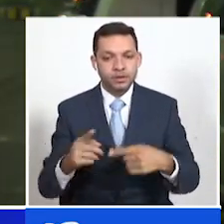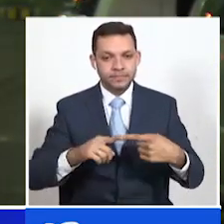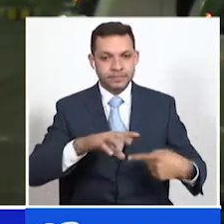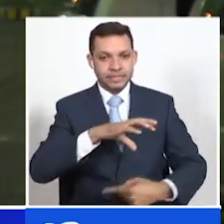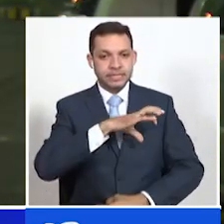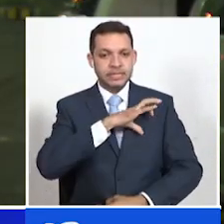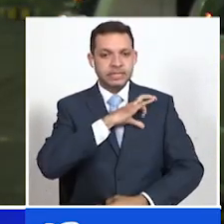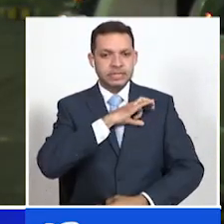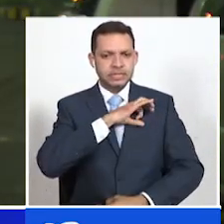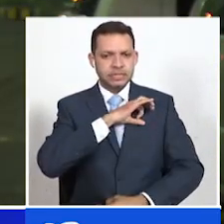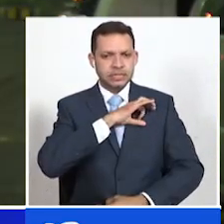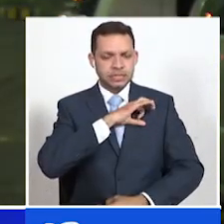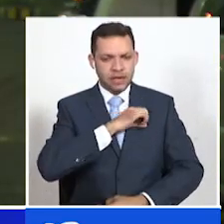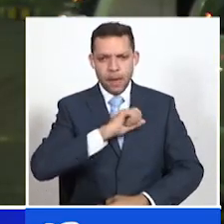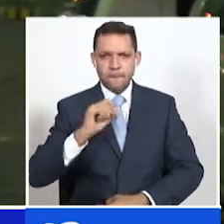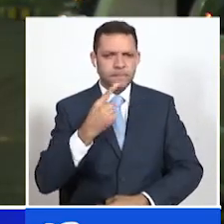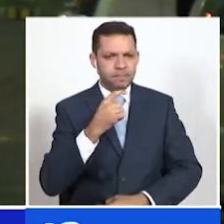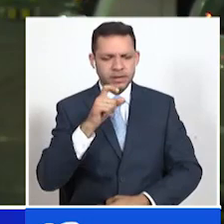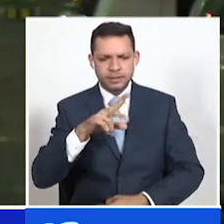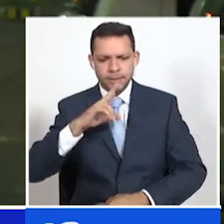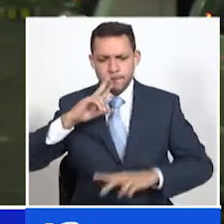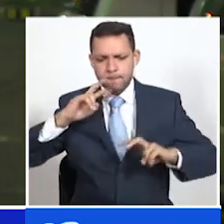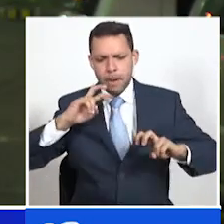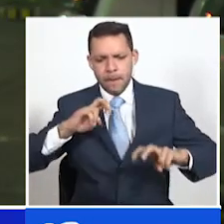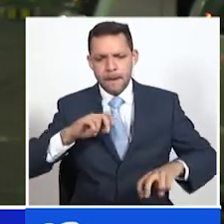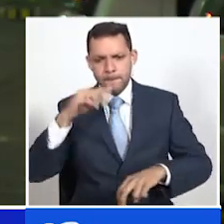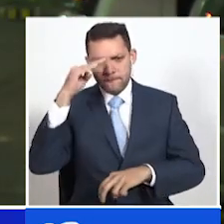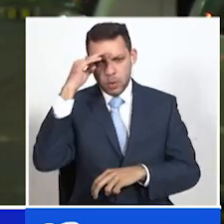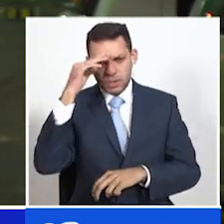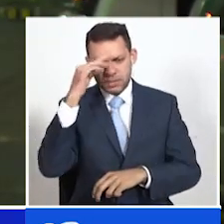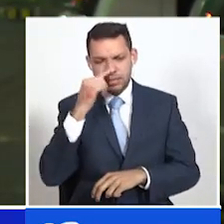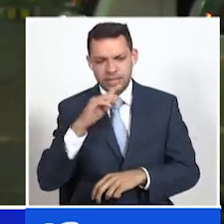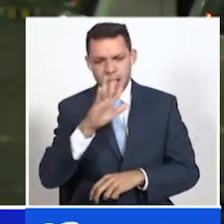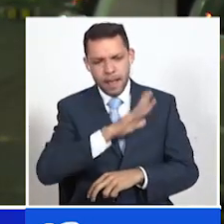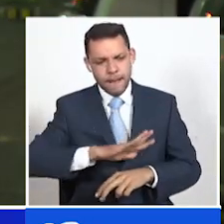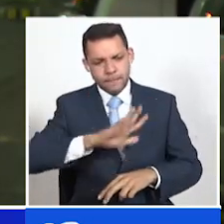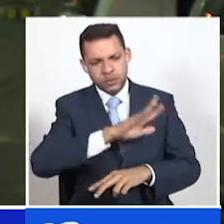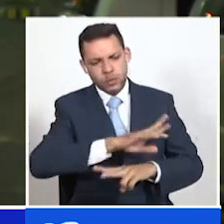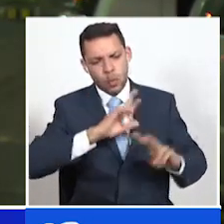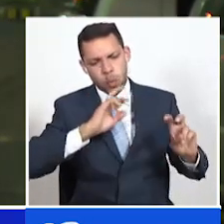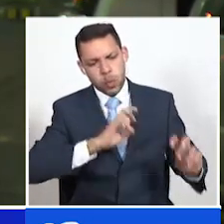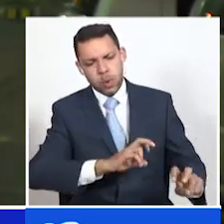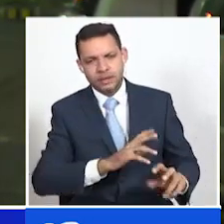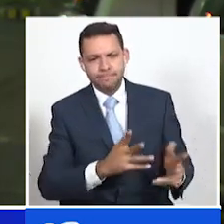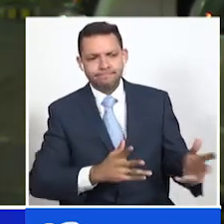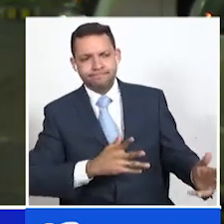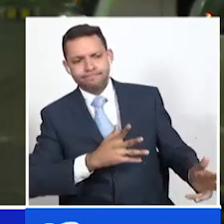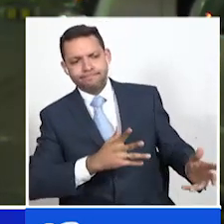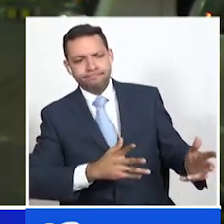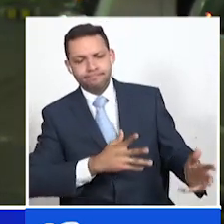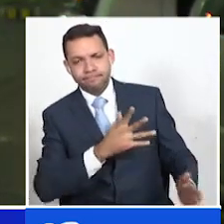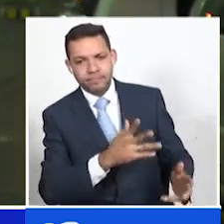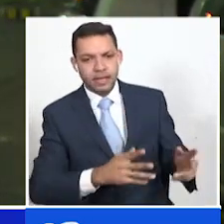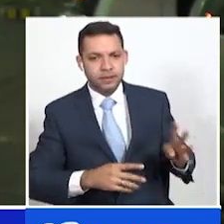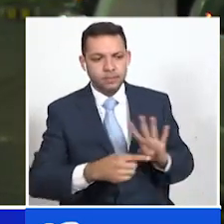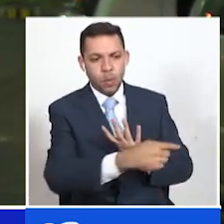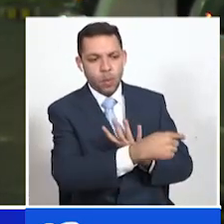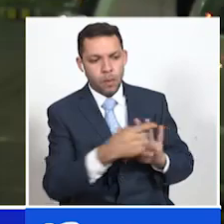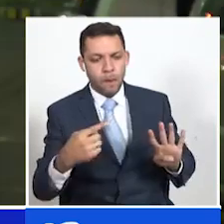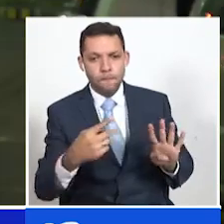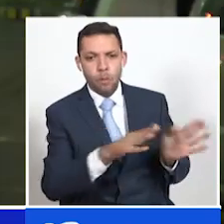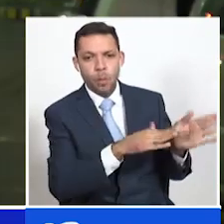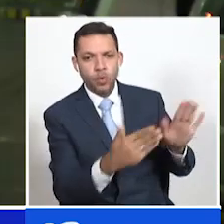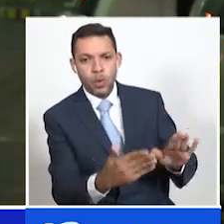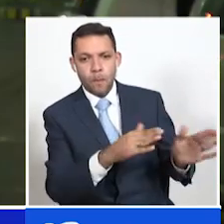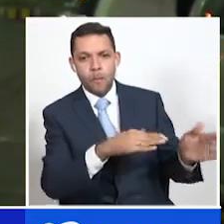y las primeras indagaciones que tiene la Policía Nacional sobre este suceso que se presentó en la ciudad de Cartago señalan que los autores de estos